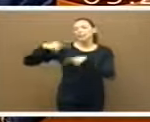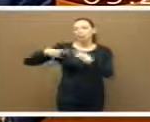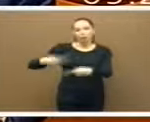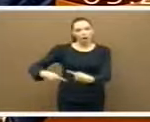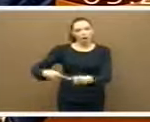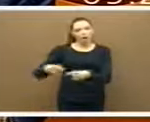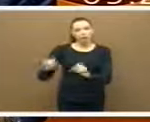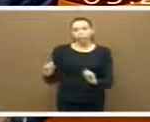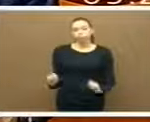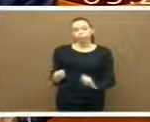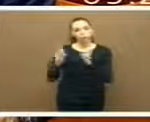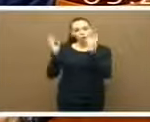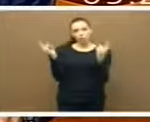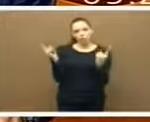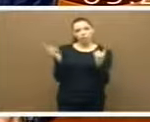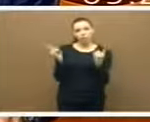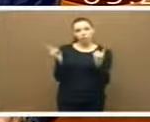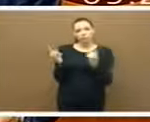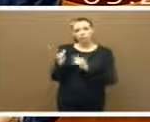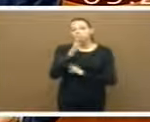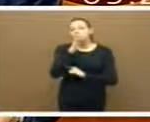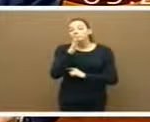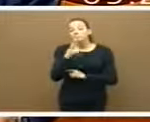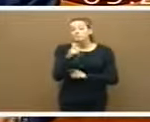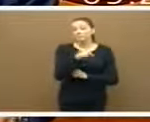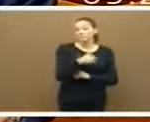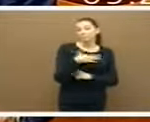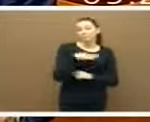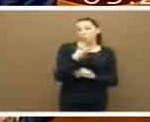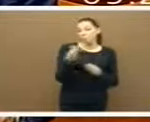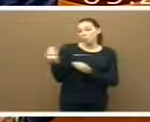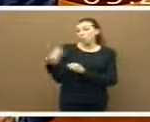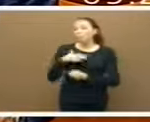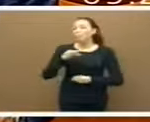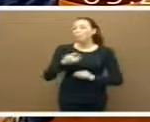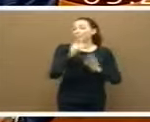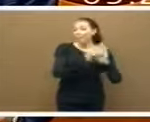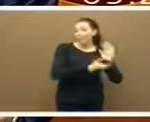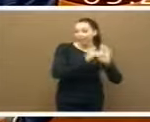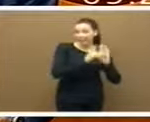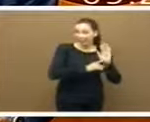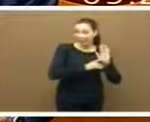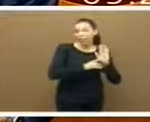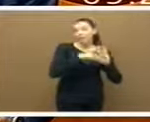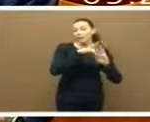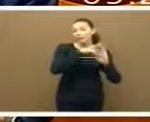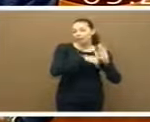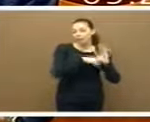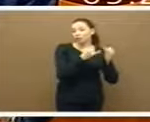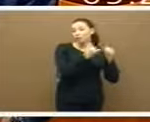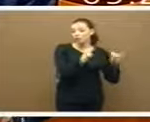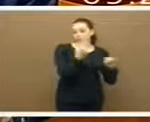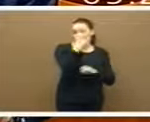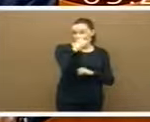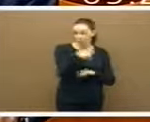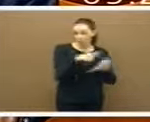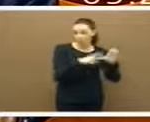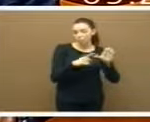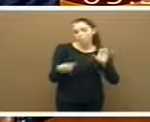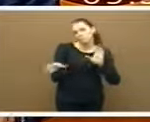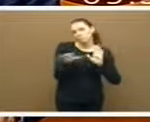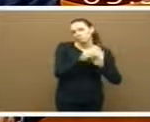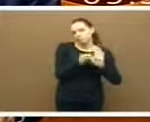perfectamente albergar lo que contempla el título quinto del decreto del reglamento de los festejos taurinos populares de Extremadura, ¿no?